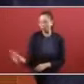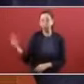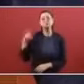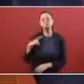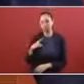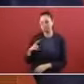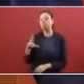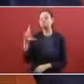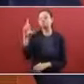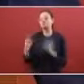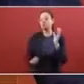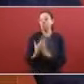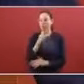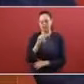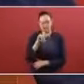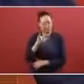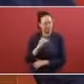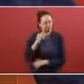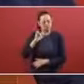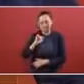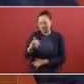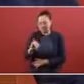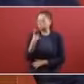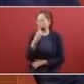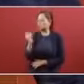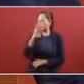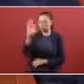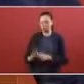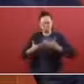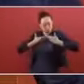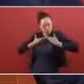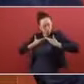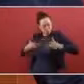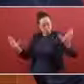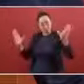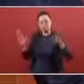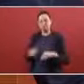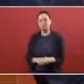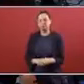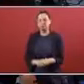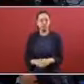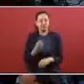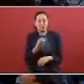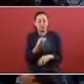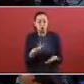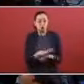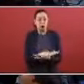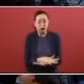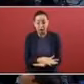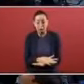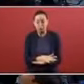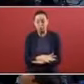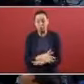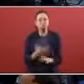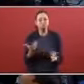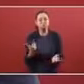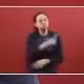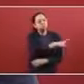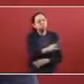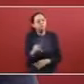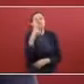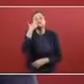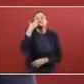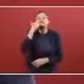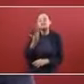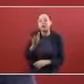y por la nueva ética pública abriendo al 100% su patrimonio. Ese es el cambio, no es un asunto técnico, es un asunto de voluntad